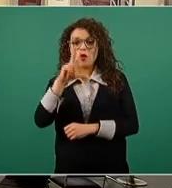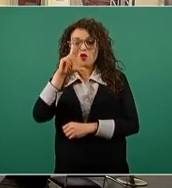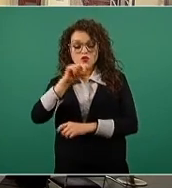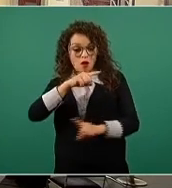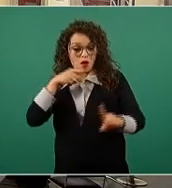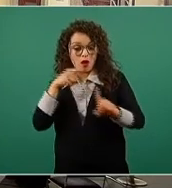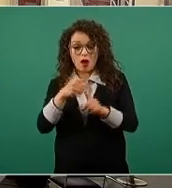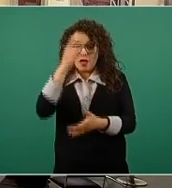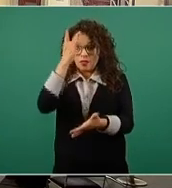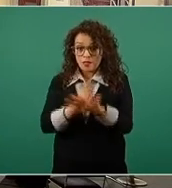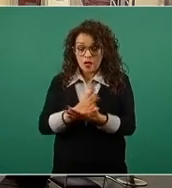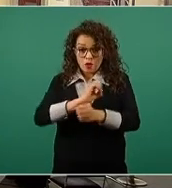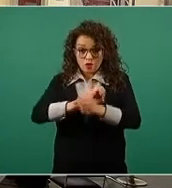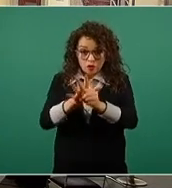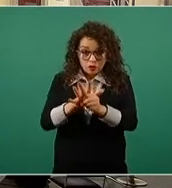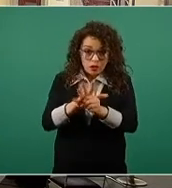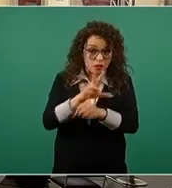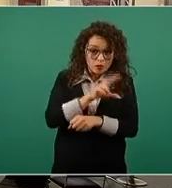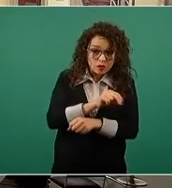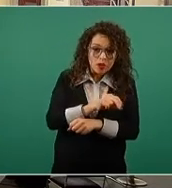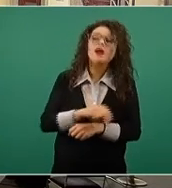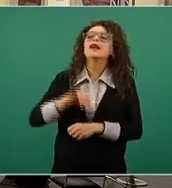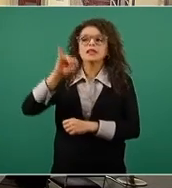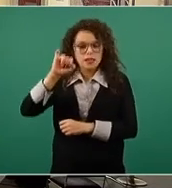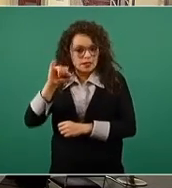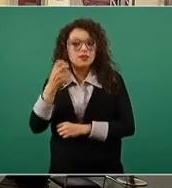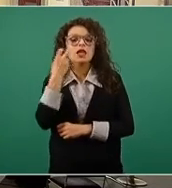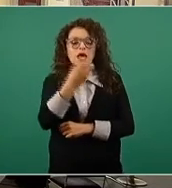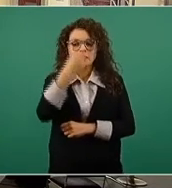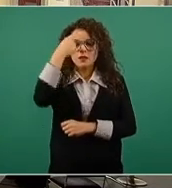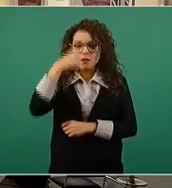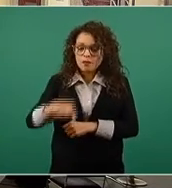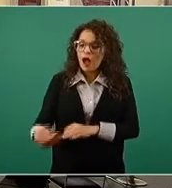No, sí para identificar el coronavirus Sí, para identificar y responder frente a él. Ok. Una segunda